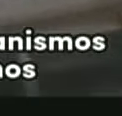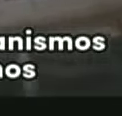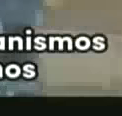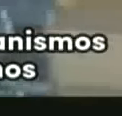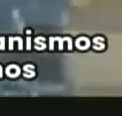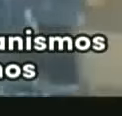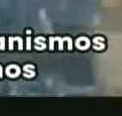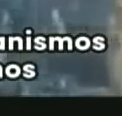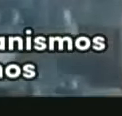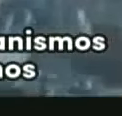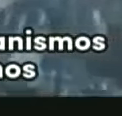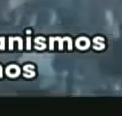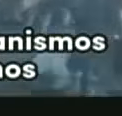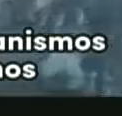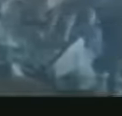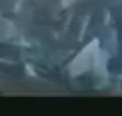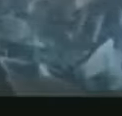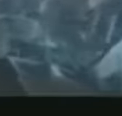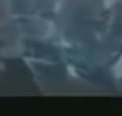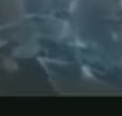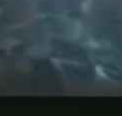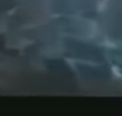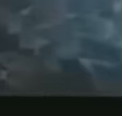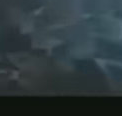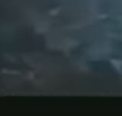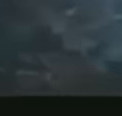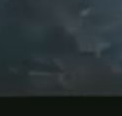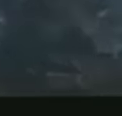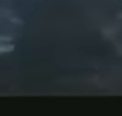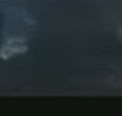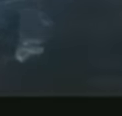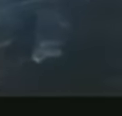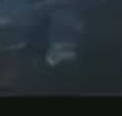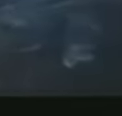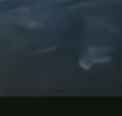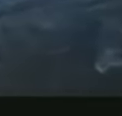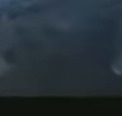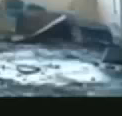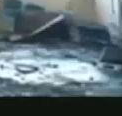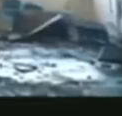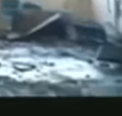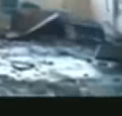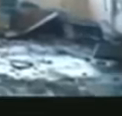que marcharon lejos, dentro de la tierra